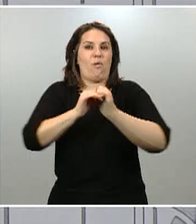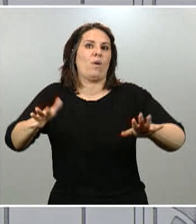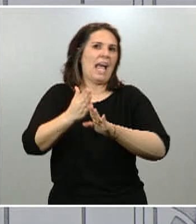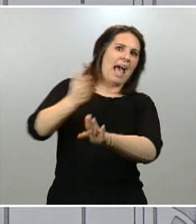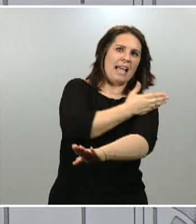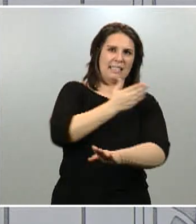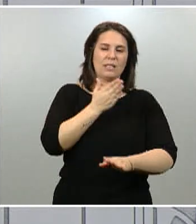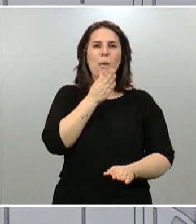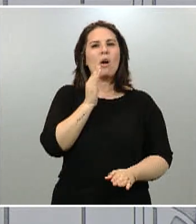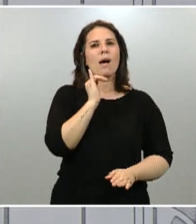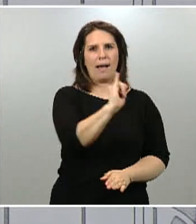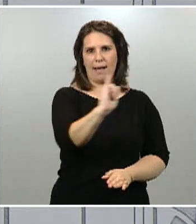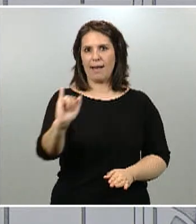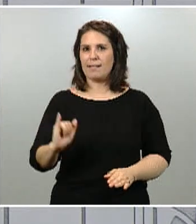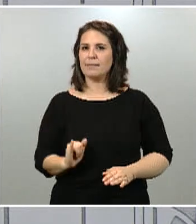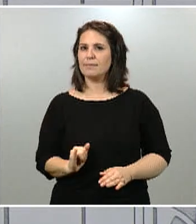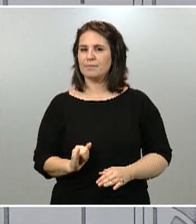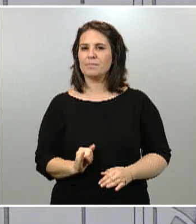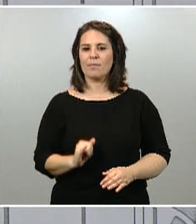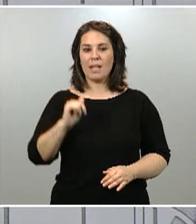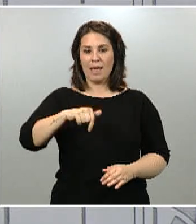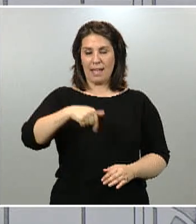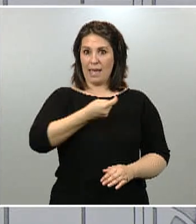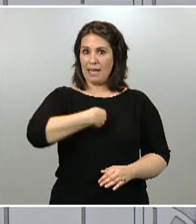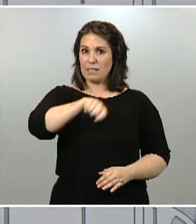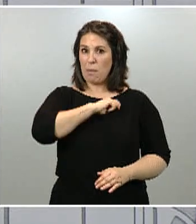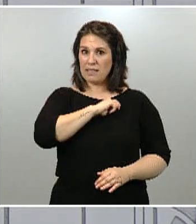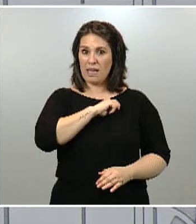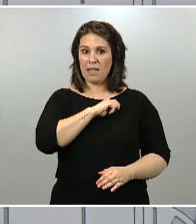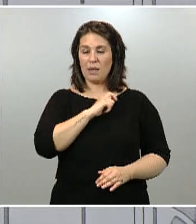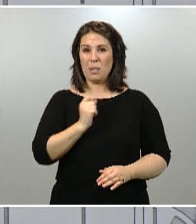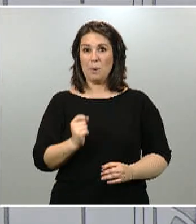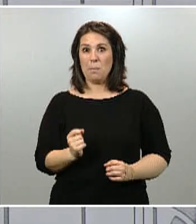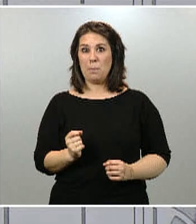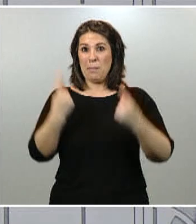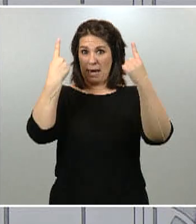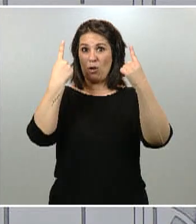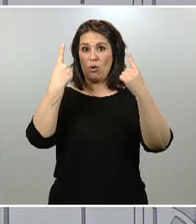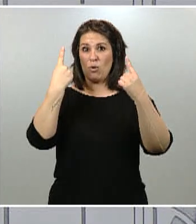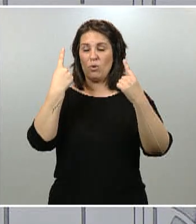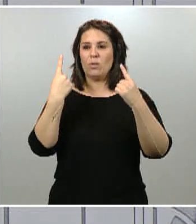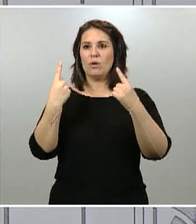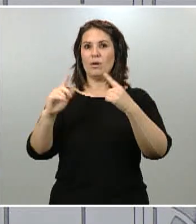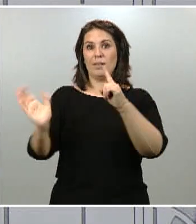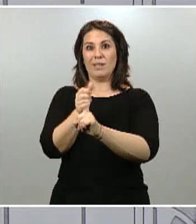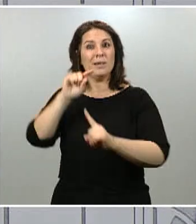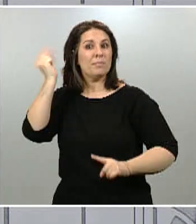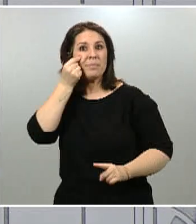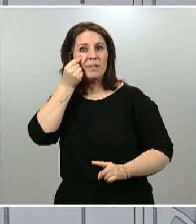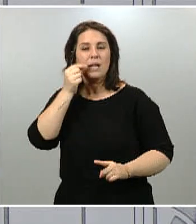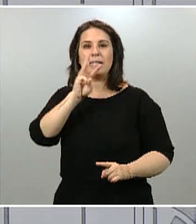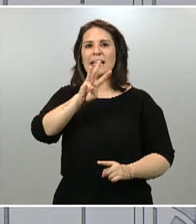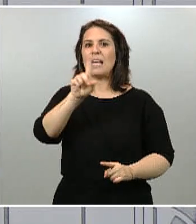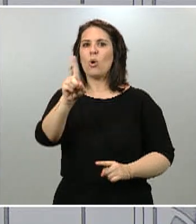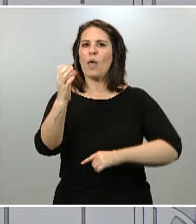De hecho, en España, nuestro primer caso fue el día 31 de enero, se hicieron, a raíz